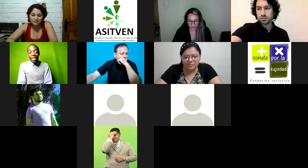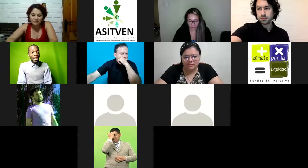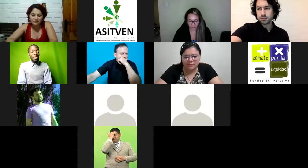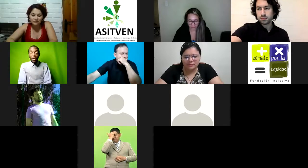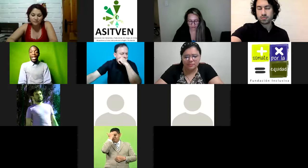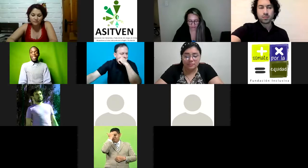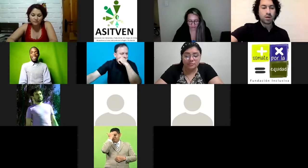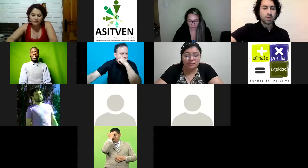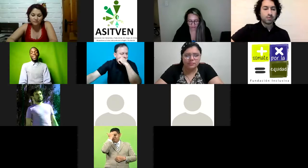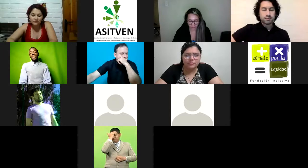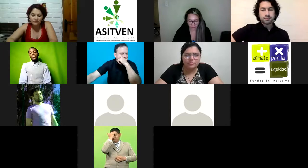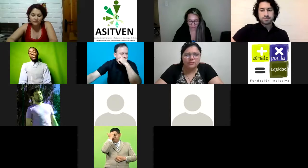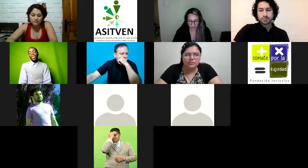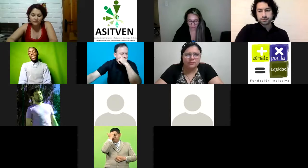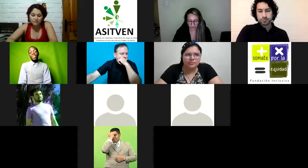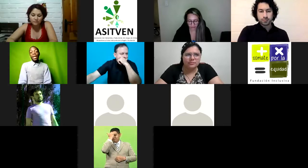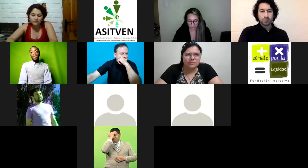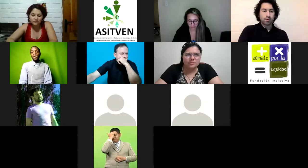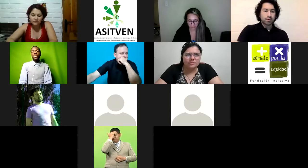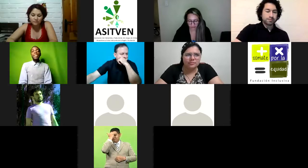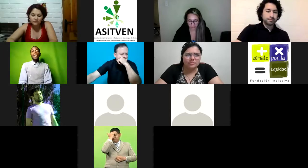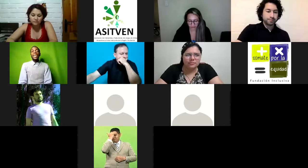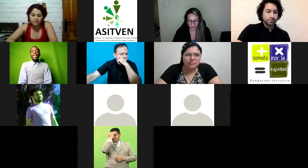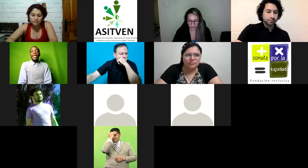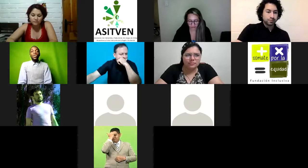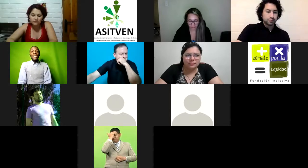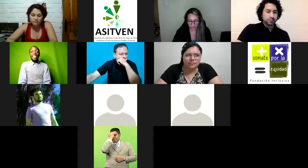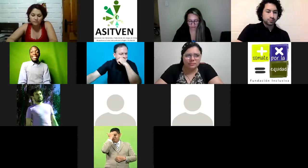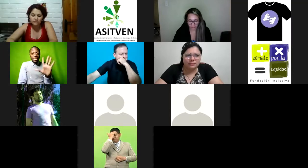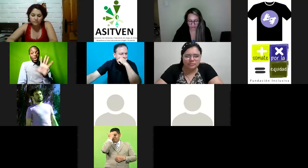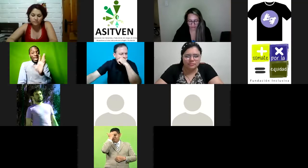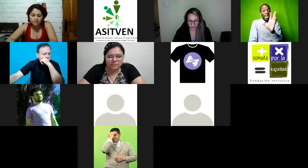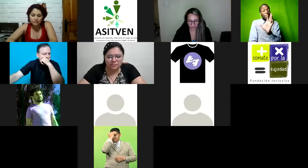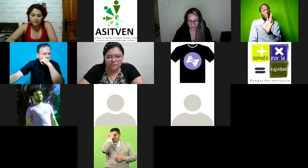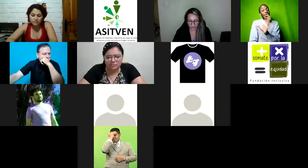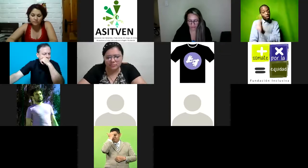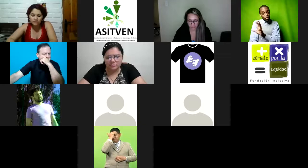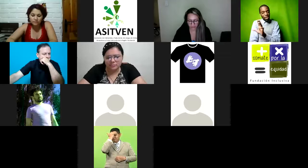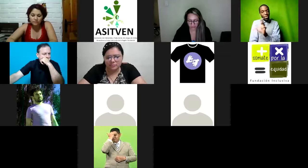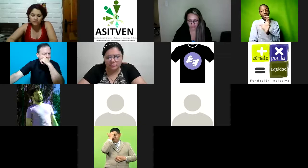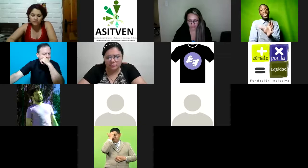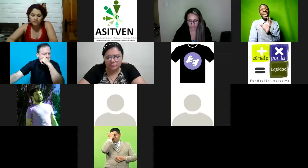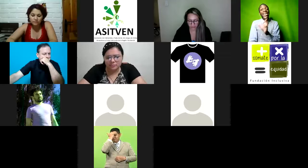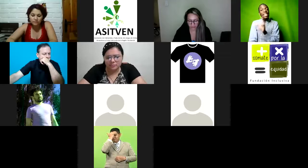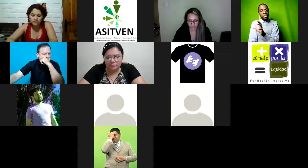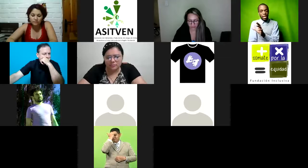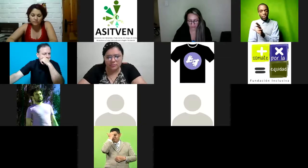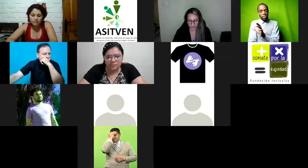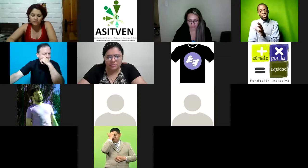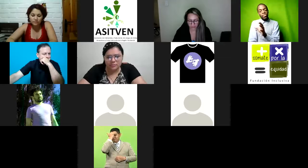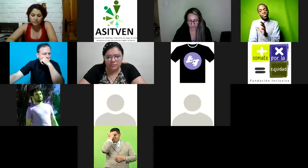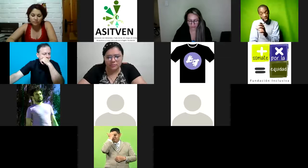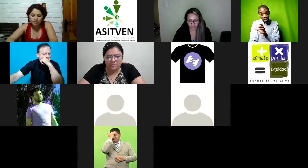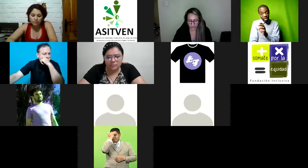que hacer el trabajo de hacer eso, de adaptarte, ¿no? Y es algo que sí, pero ya estamos hablando de otra cosa, estamos hablando de